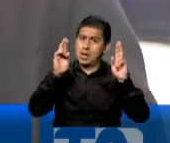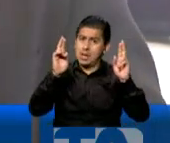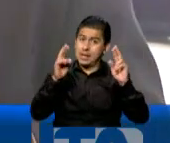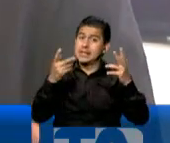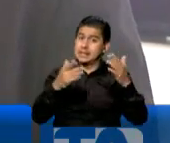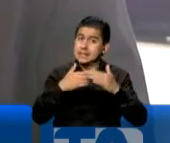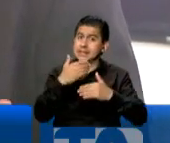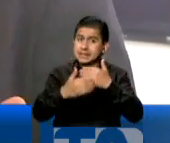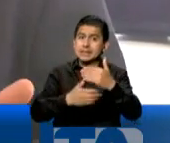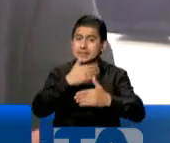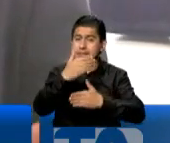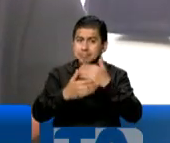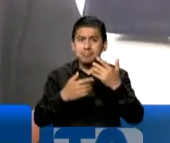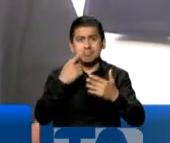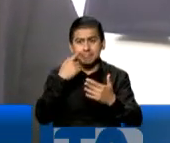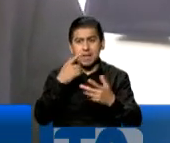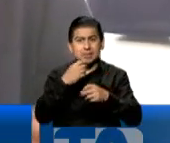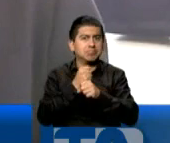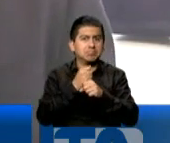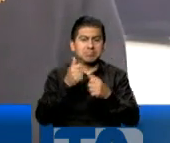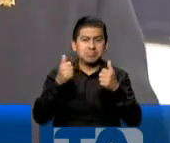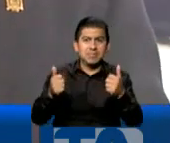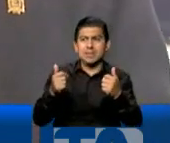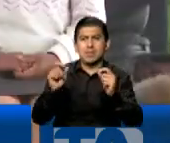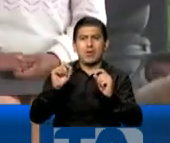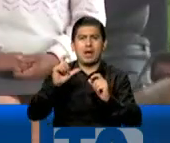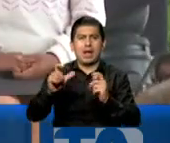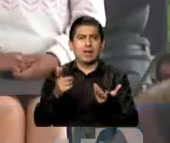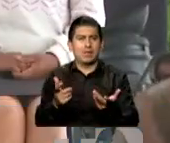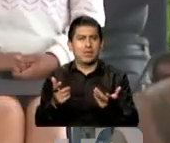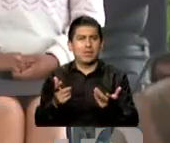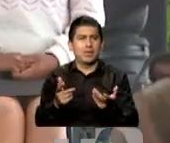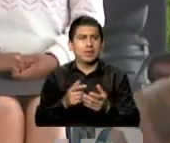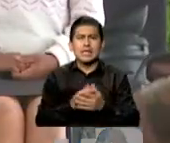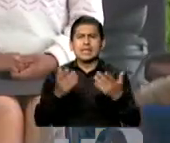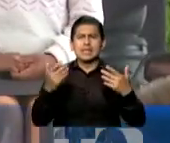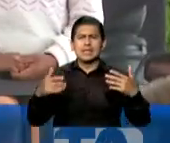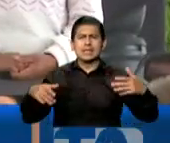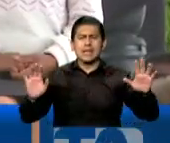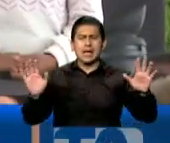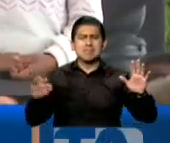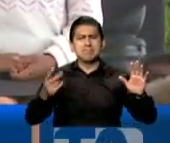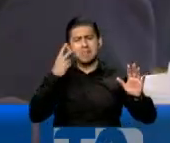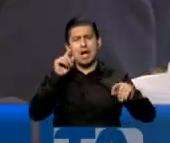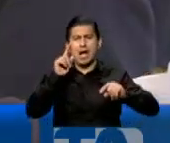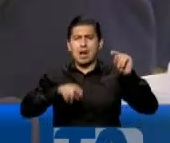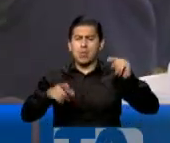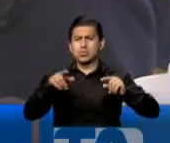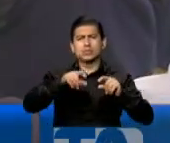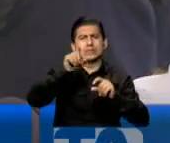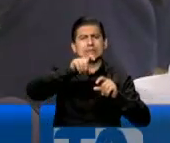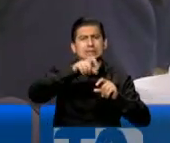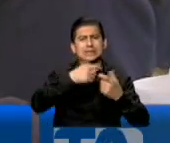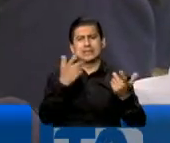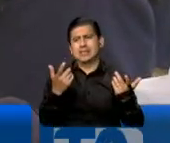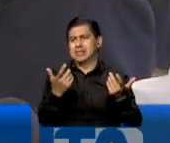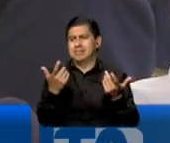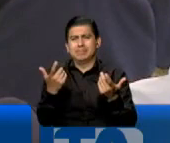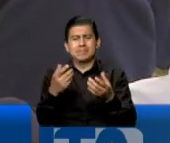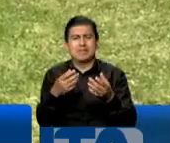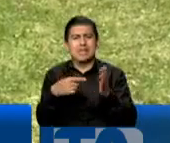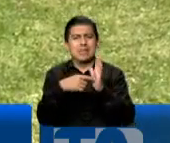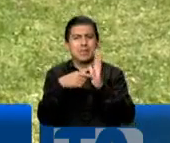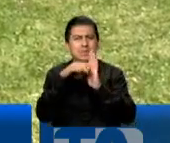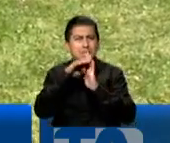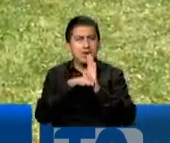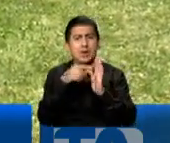obviamente darle más competitividad al sector productivo y dinamizar la economía. Para lo cual ya se han identificado algunos sectores que podrían beneficiarse de